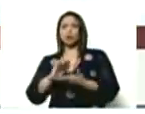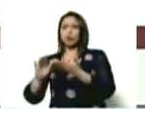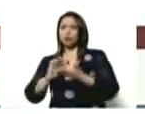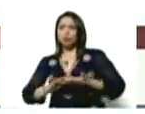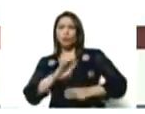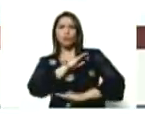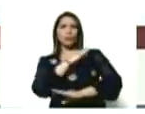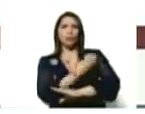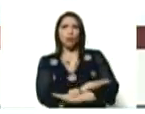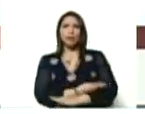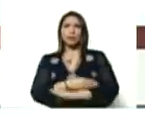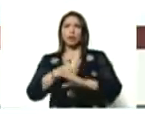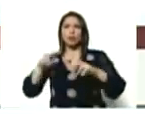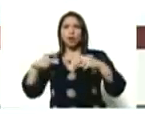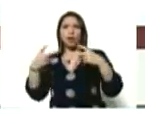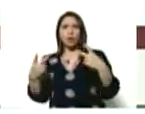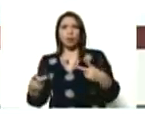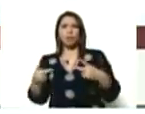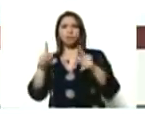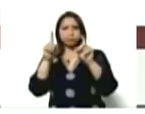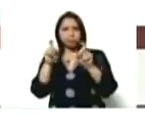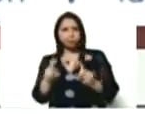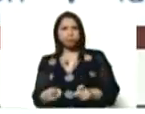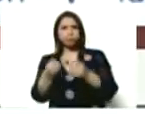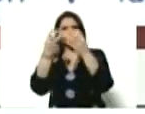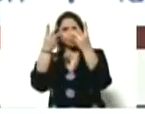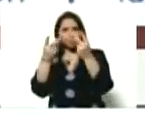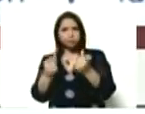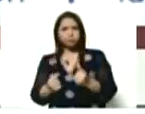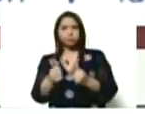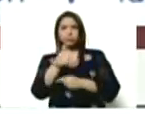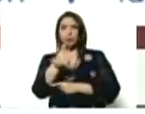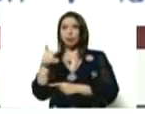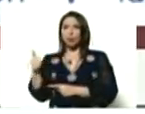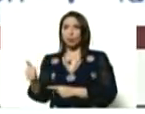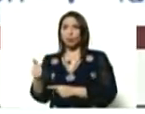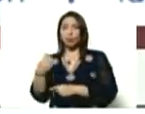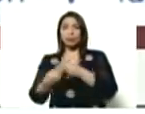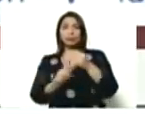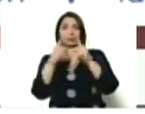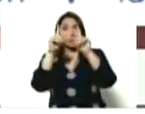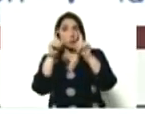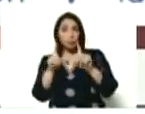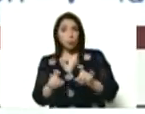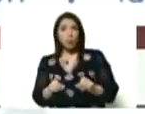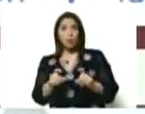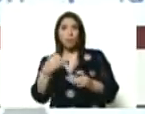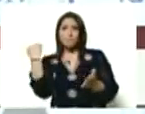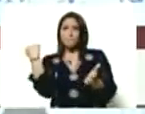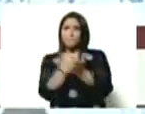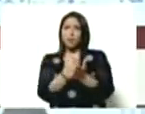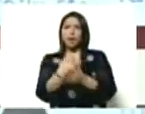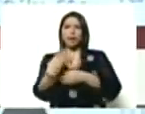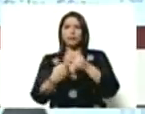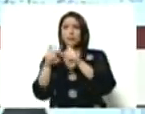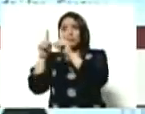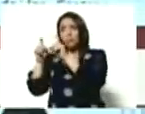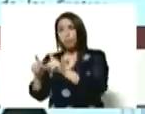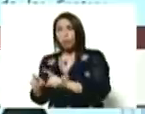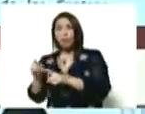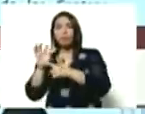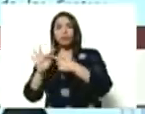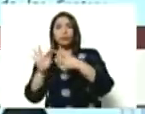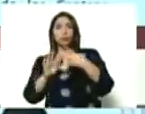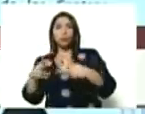moderna y auditable en cada uno de sus componentes. Se hicieron pruebas de certificación para ejecutar pruebas funcionales y no funcionales